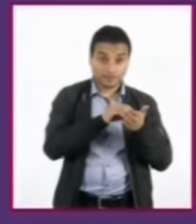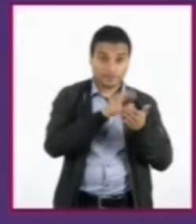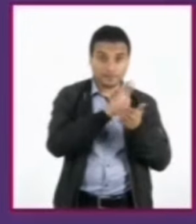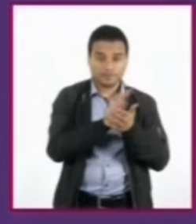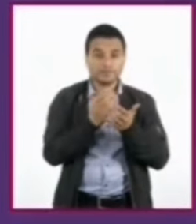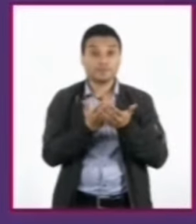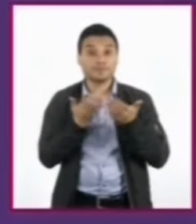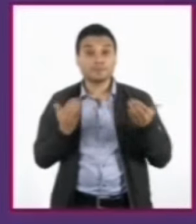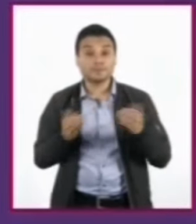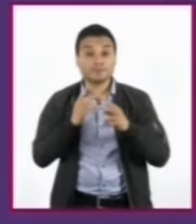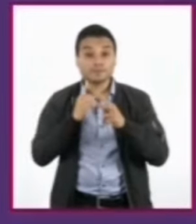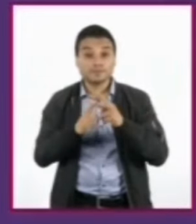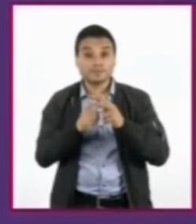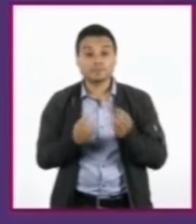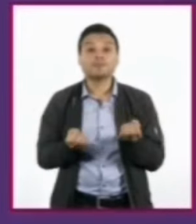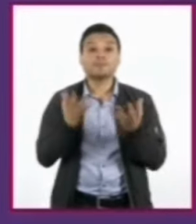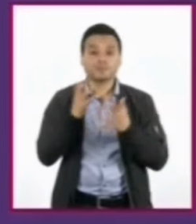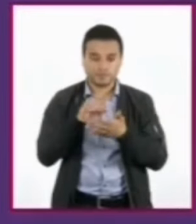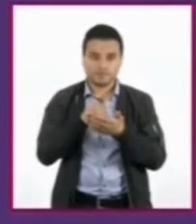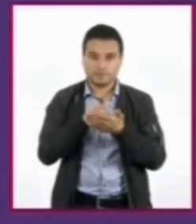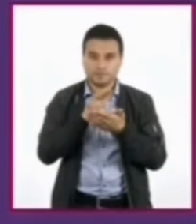anterior.